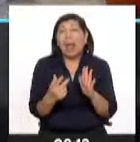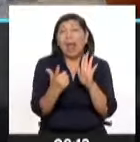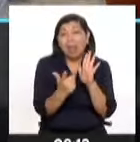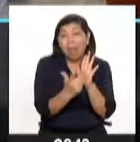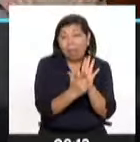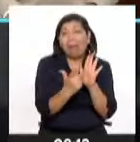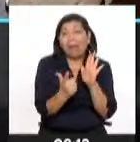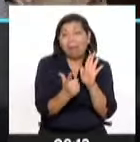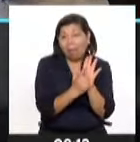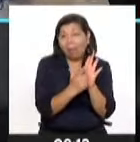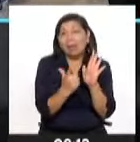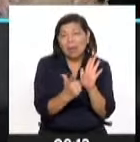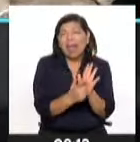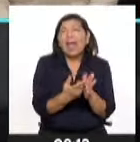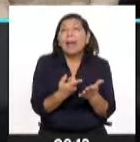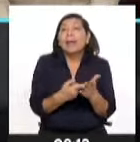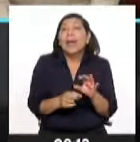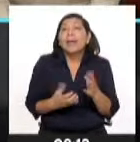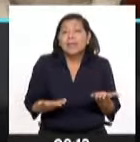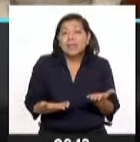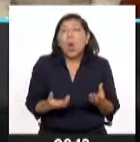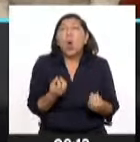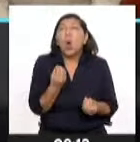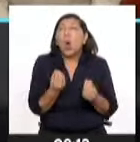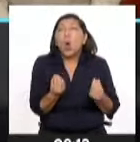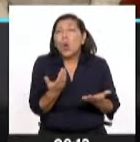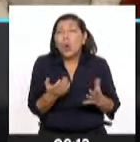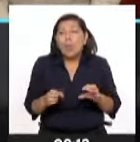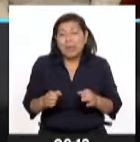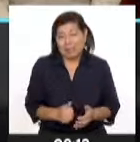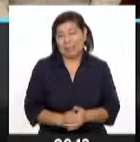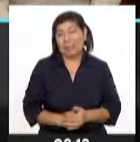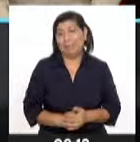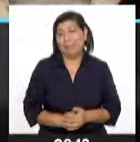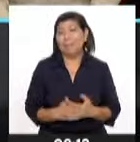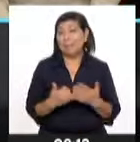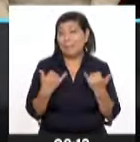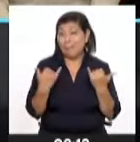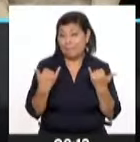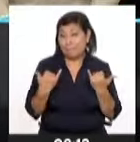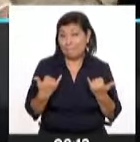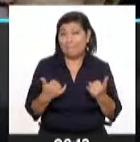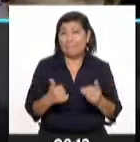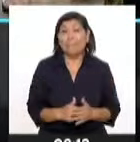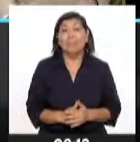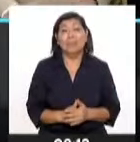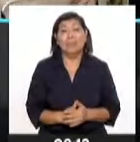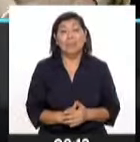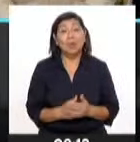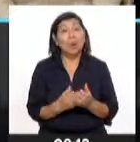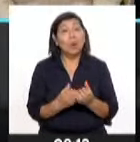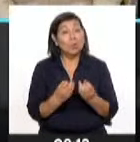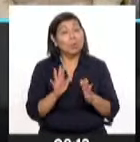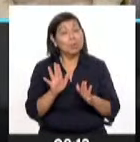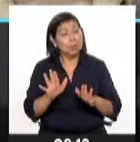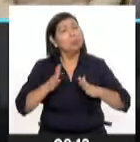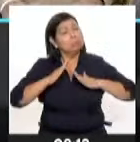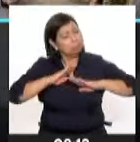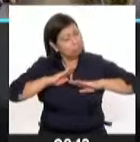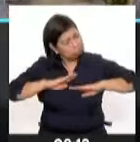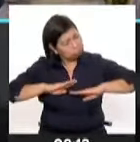alterar la forma cómo funciona el sistema. Y aquí hay que tener mucha calma